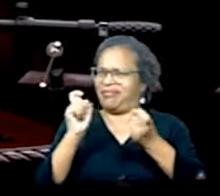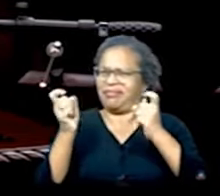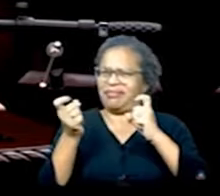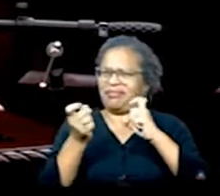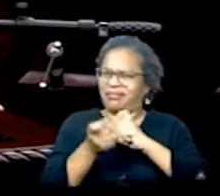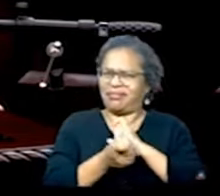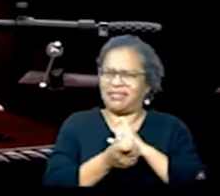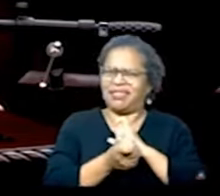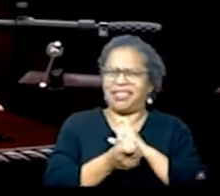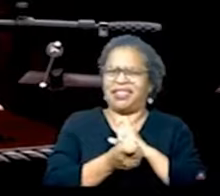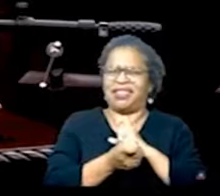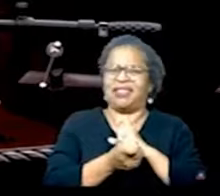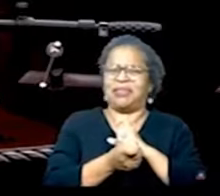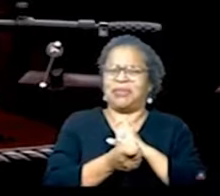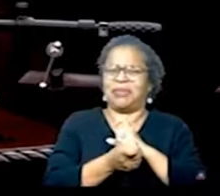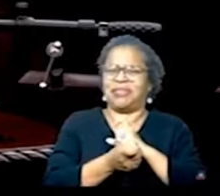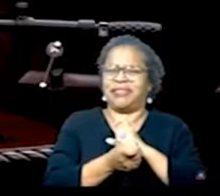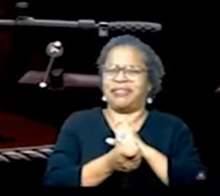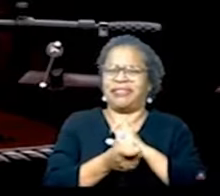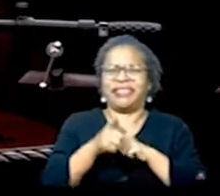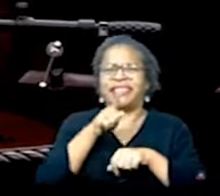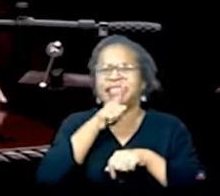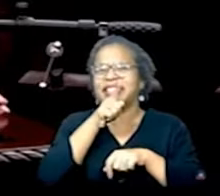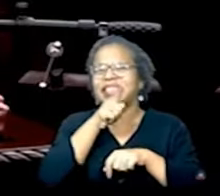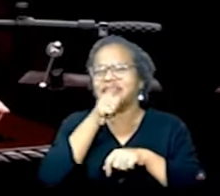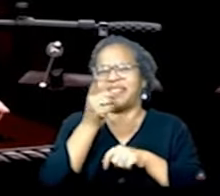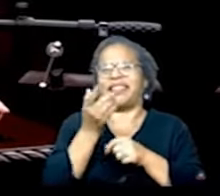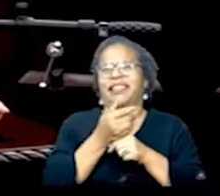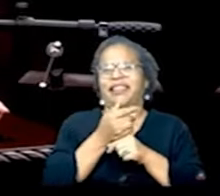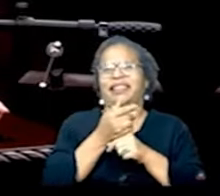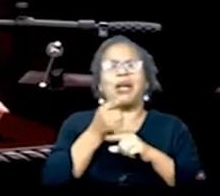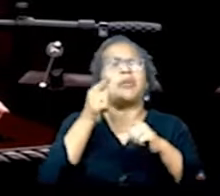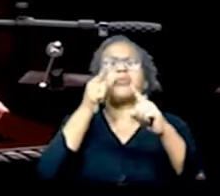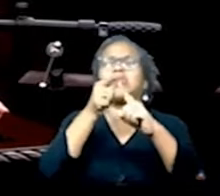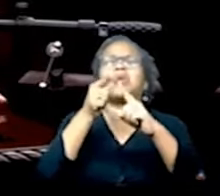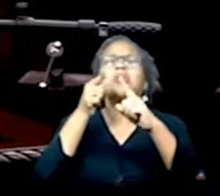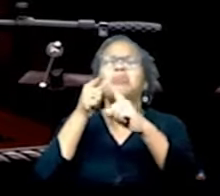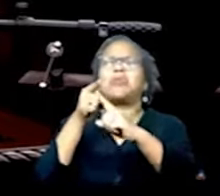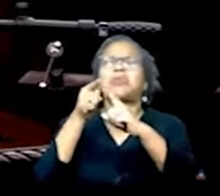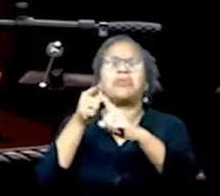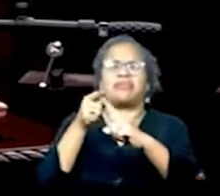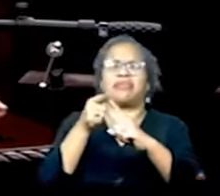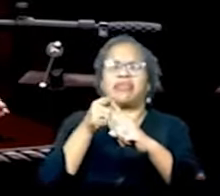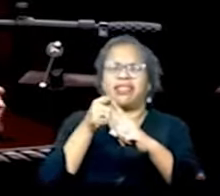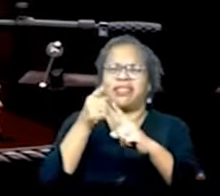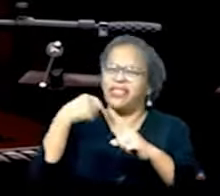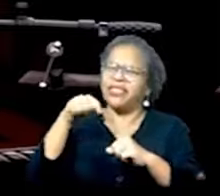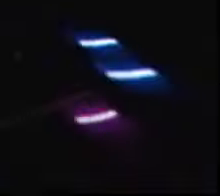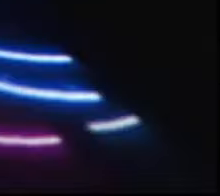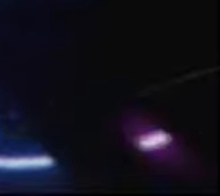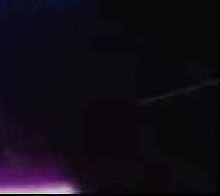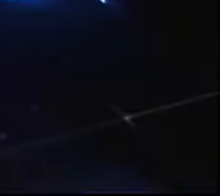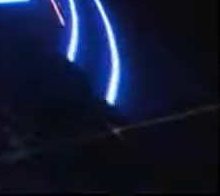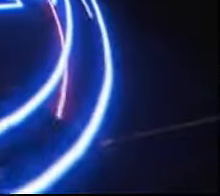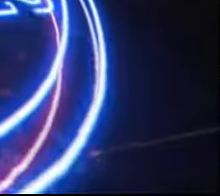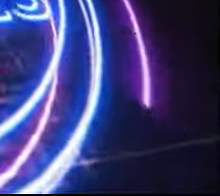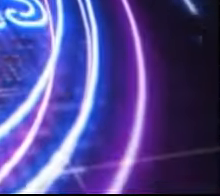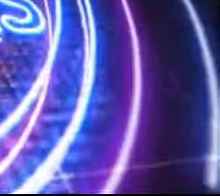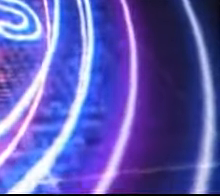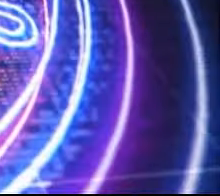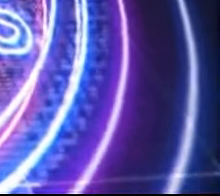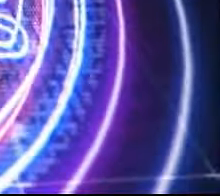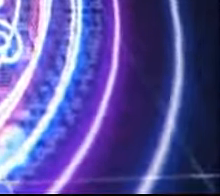lo que conlleva básicamente los objetos que plantea, ninguno de nosotros lo encontramos.